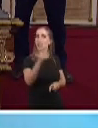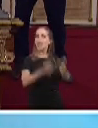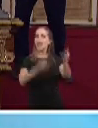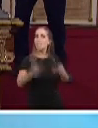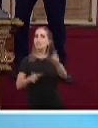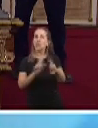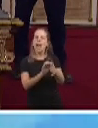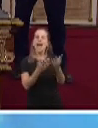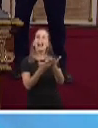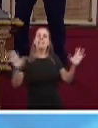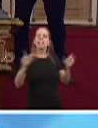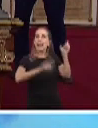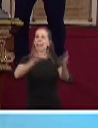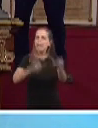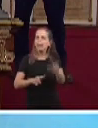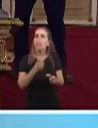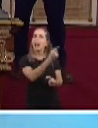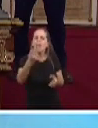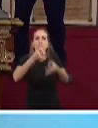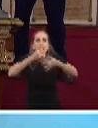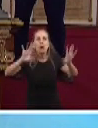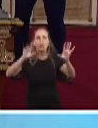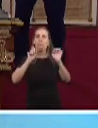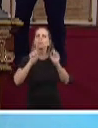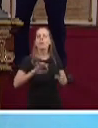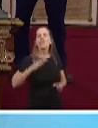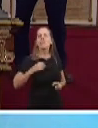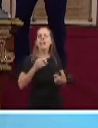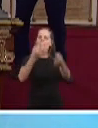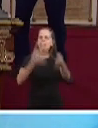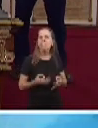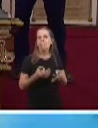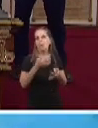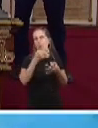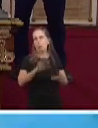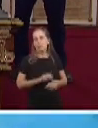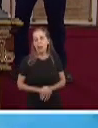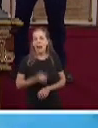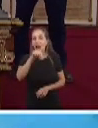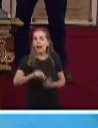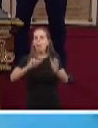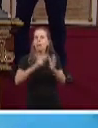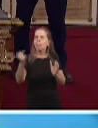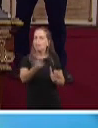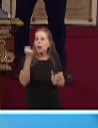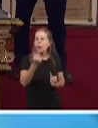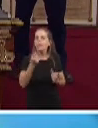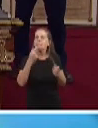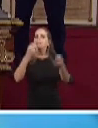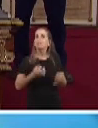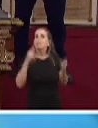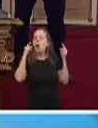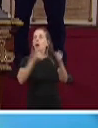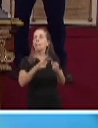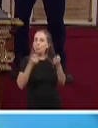Monetario le ha pedido piedad al gobierno, ¿no? Para que el Fondo Monetario te pida un poco de piedad, esto indica un poco lo brutal que ha sido